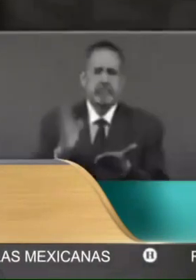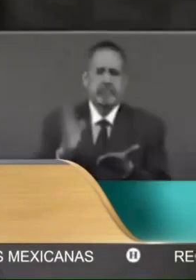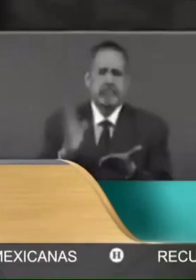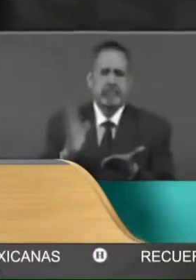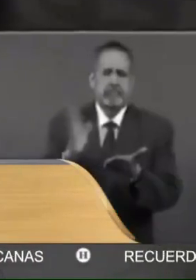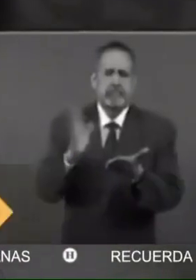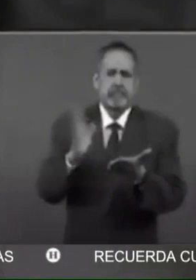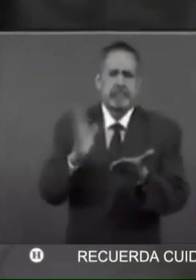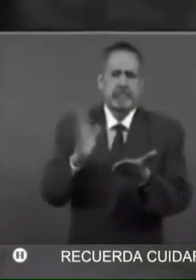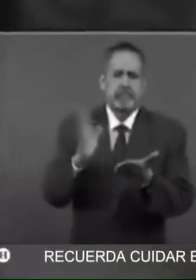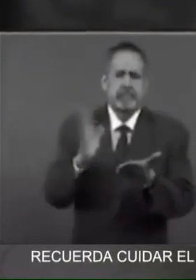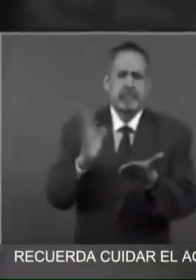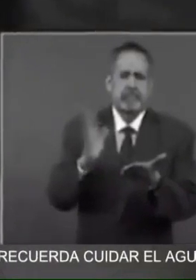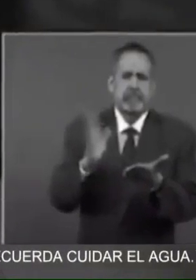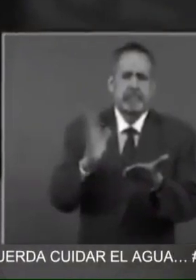cabotaje